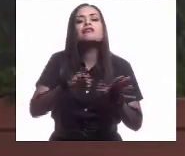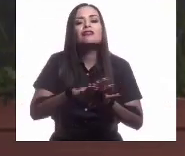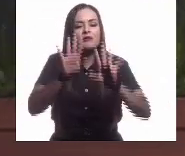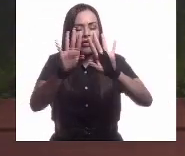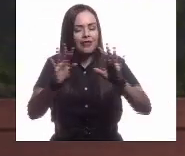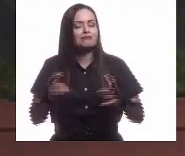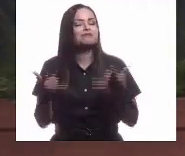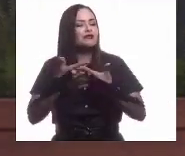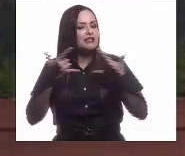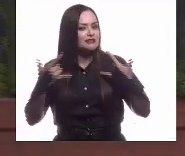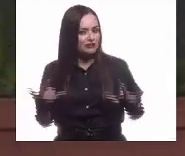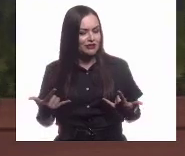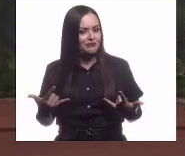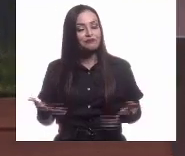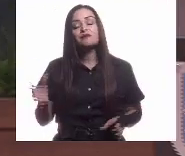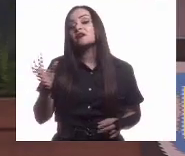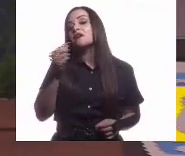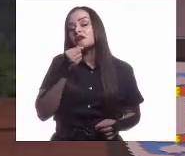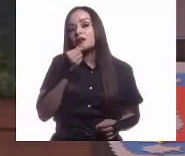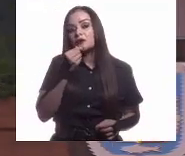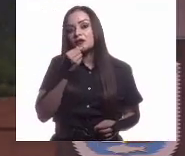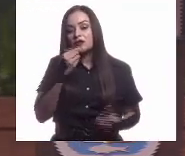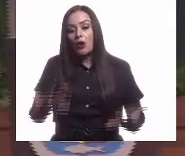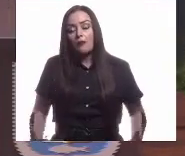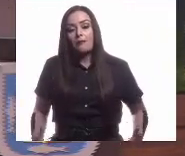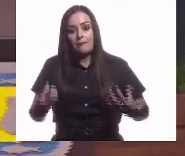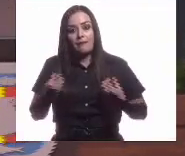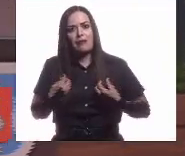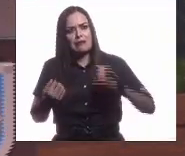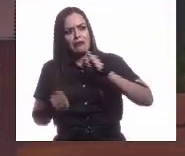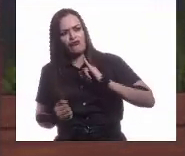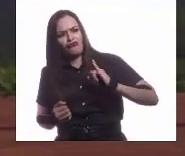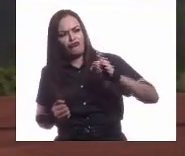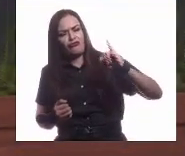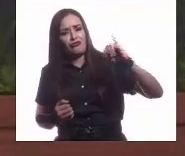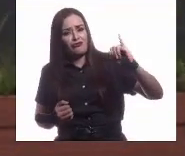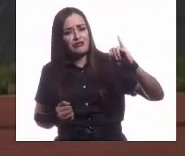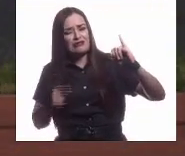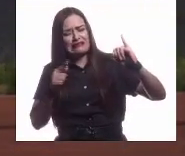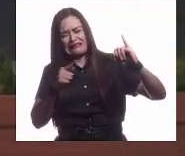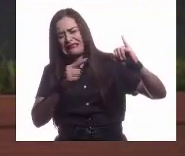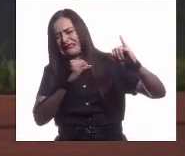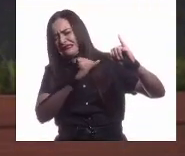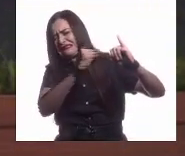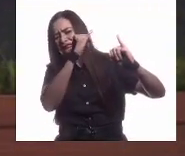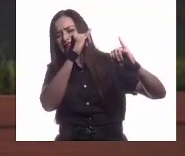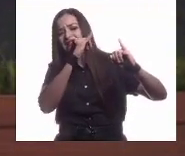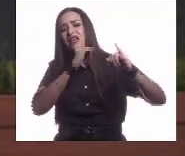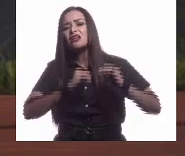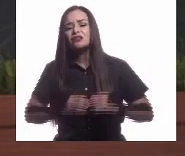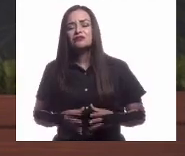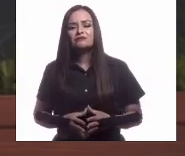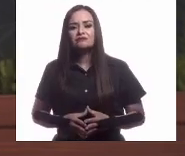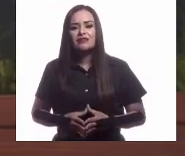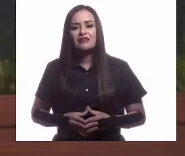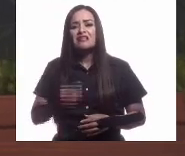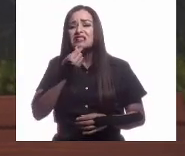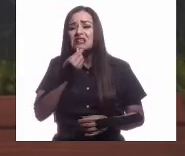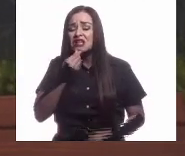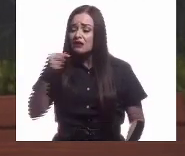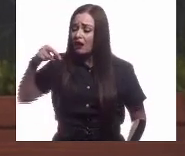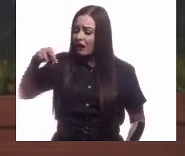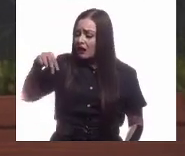una historia de un niño que vive en la comunidad del Guave, aquí en el municipio de La Paz, y que tenía que